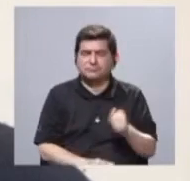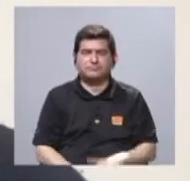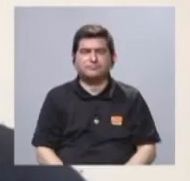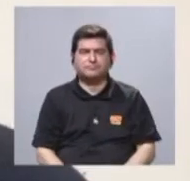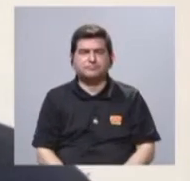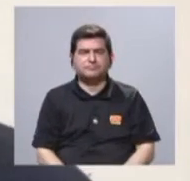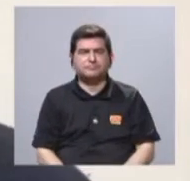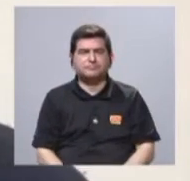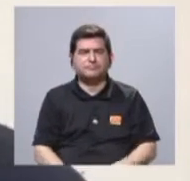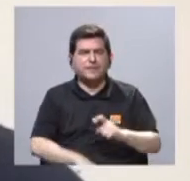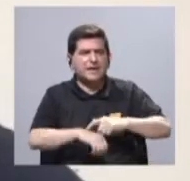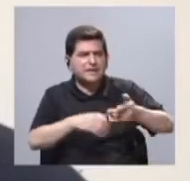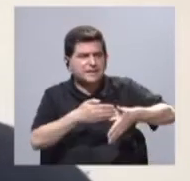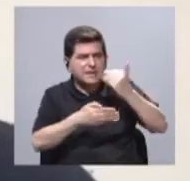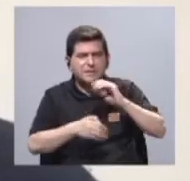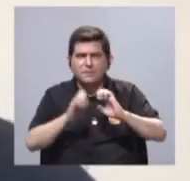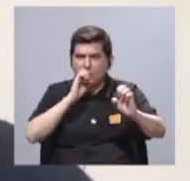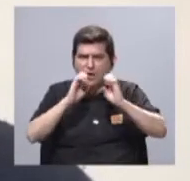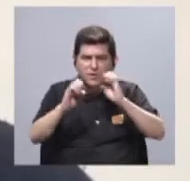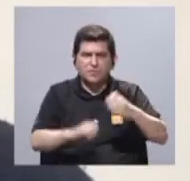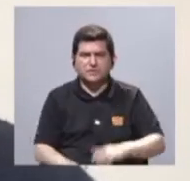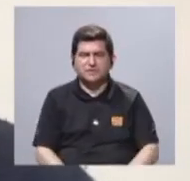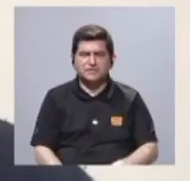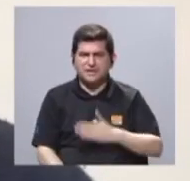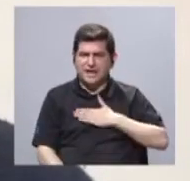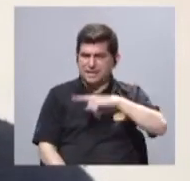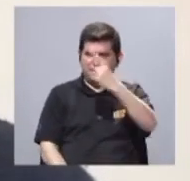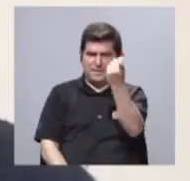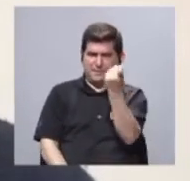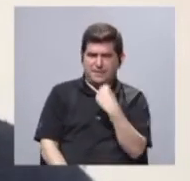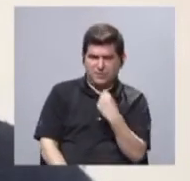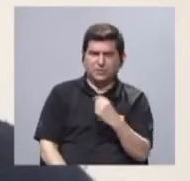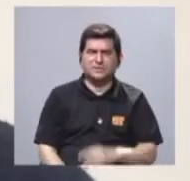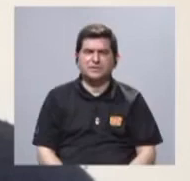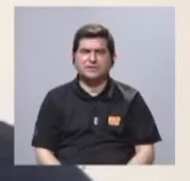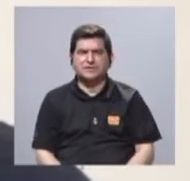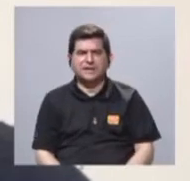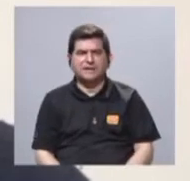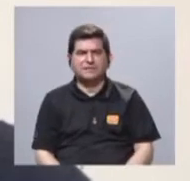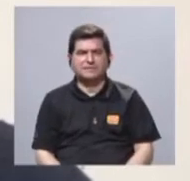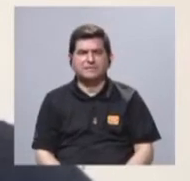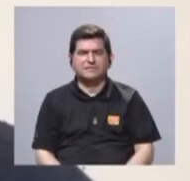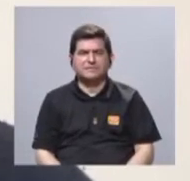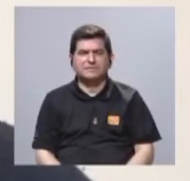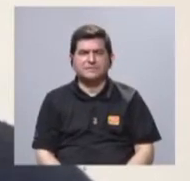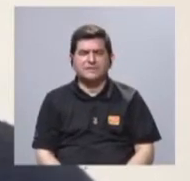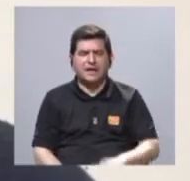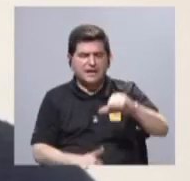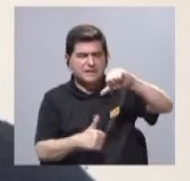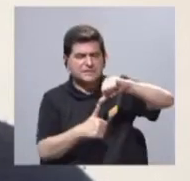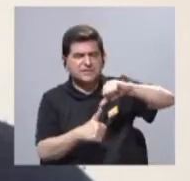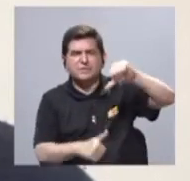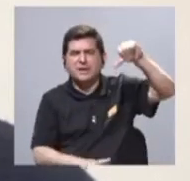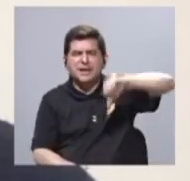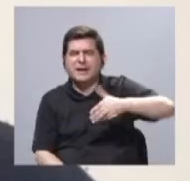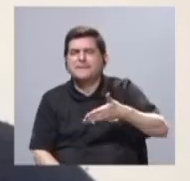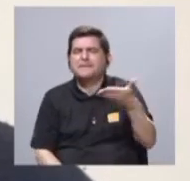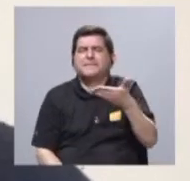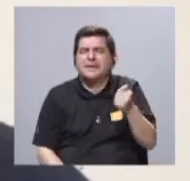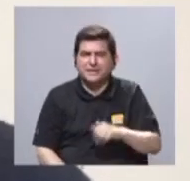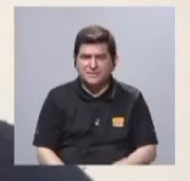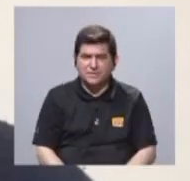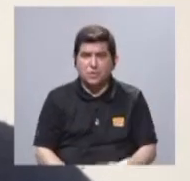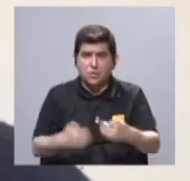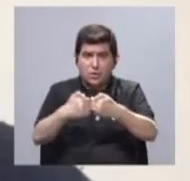reflexionar bastante en su significado. Hace poco, en alguna entrevista reciente, me preguntaban que qué había